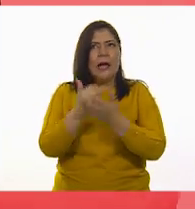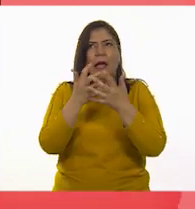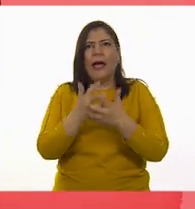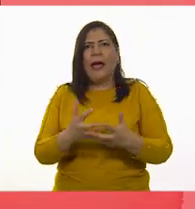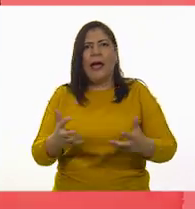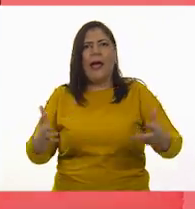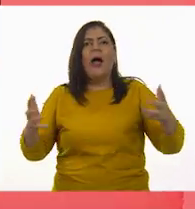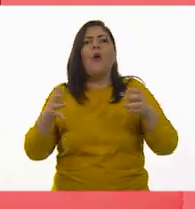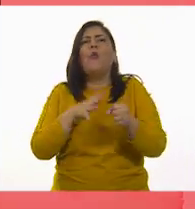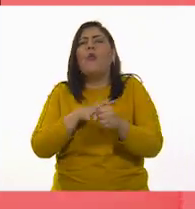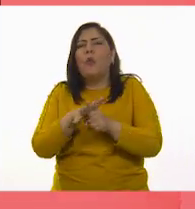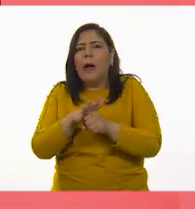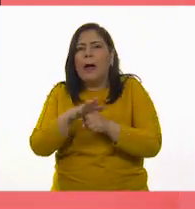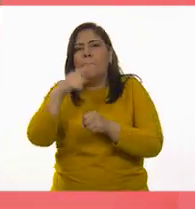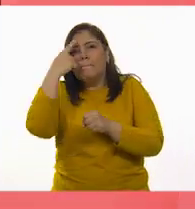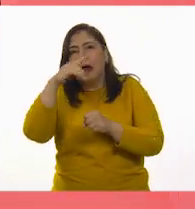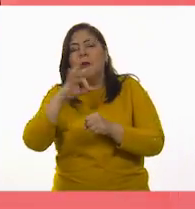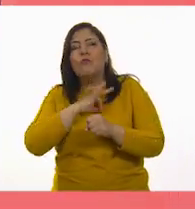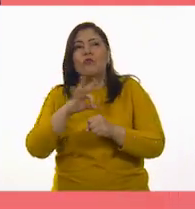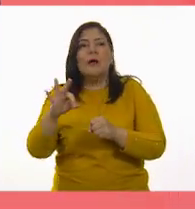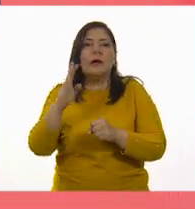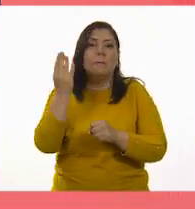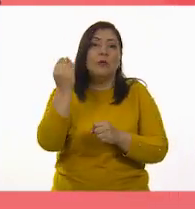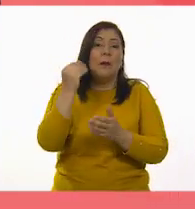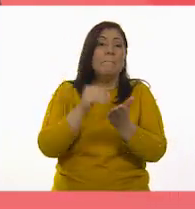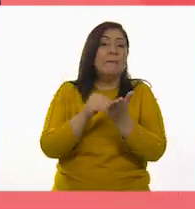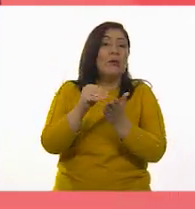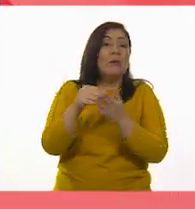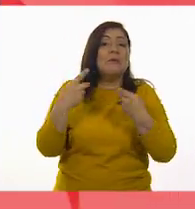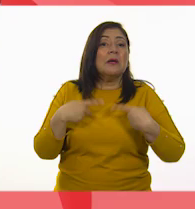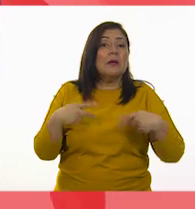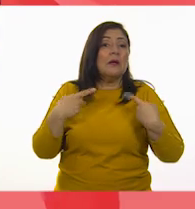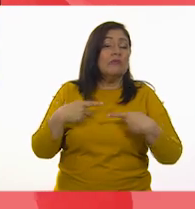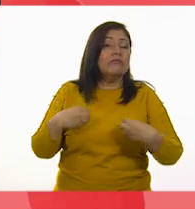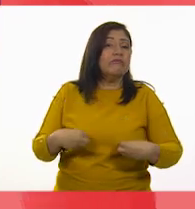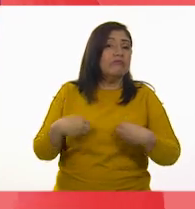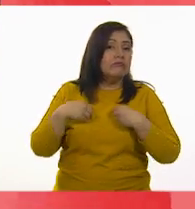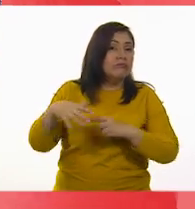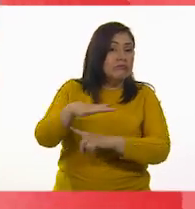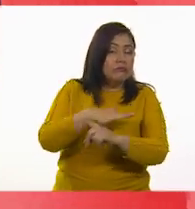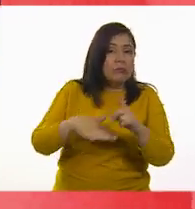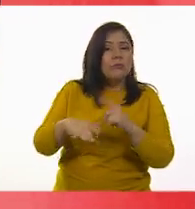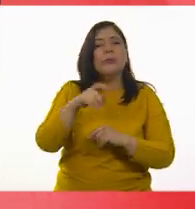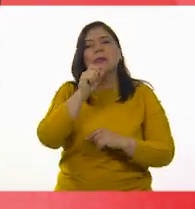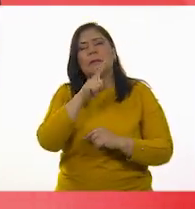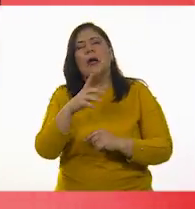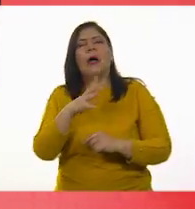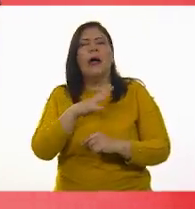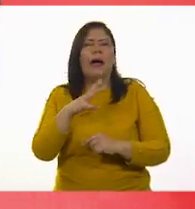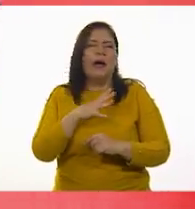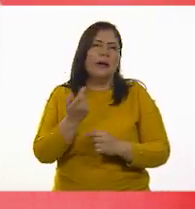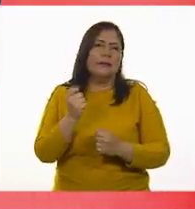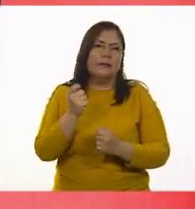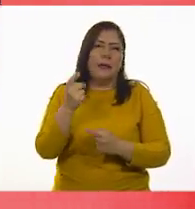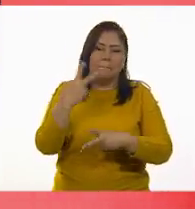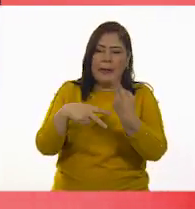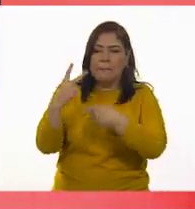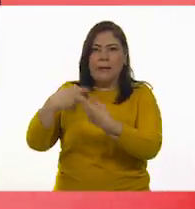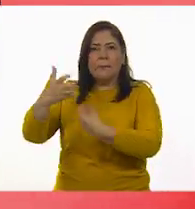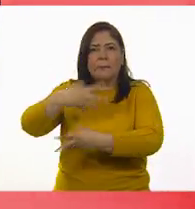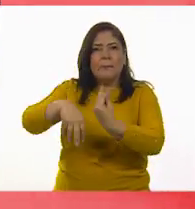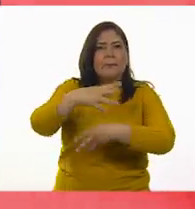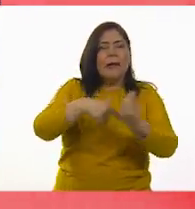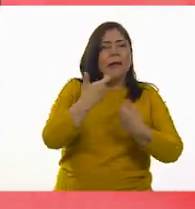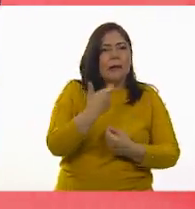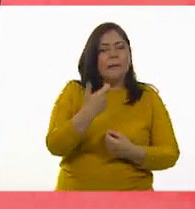tan grande como para darle alojamiento a casi 9 millones de personas. También una en la que se genere tal cantidad de dinero al año como para